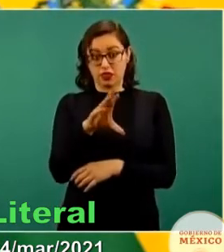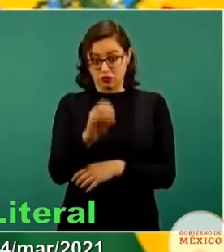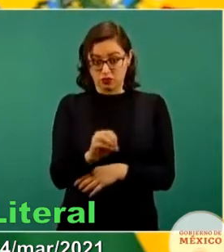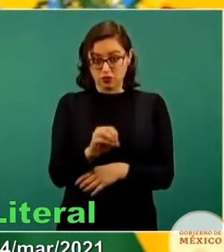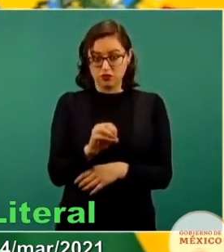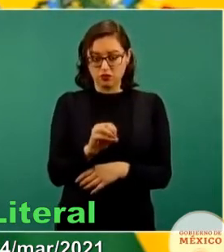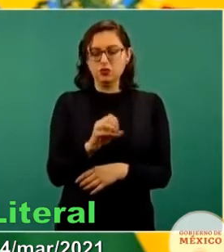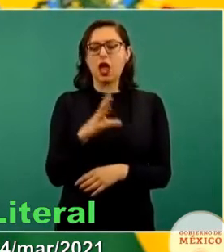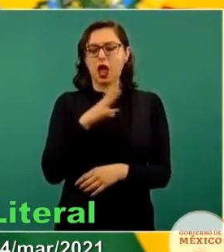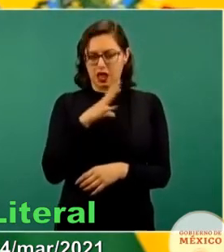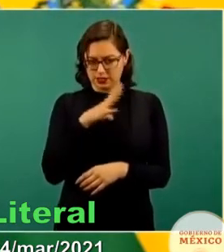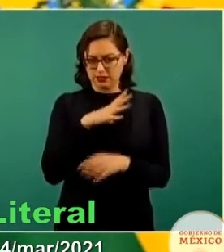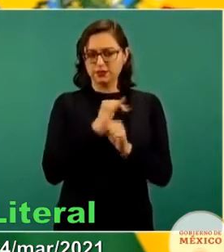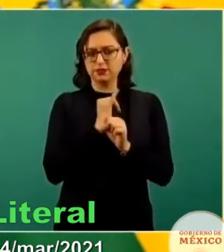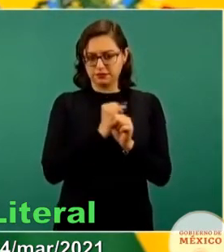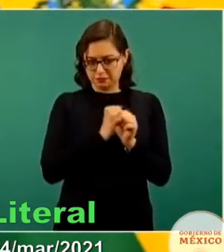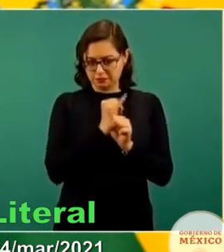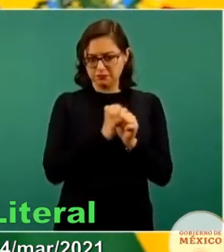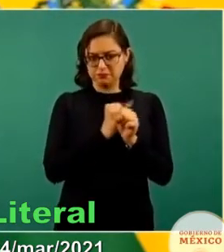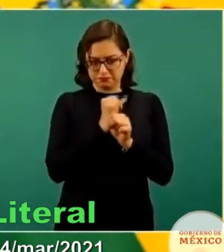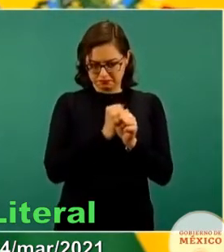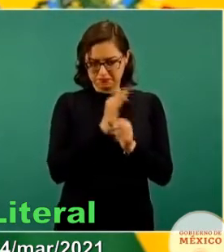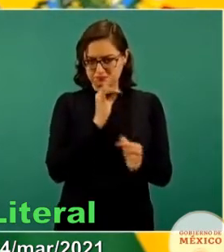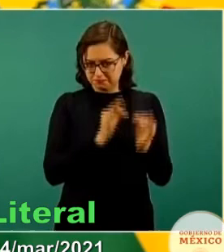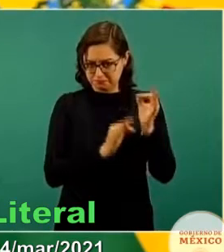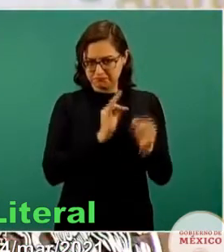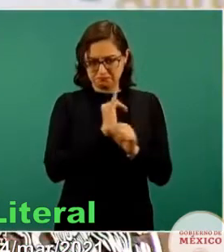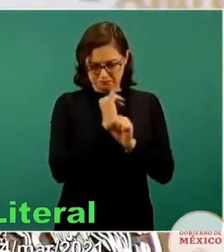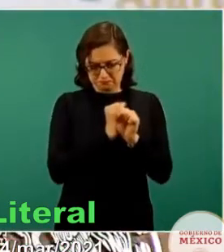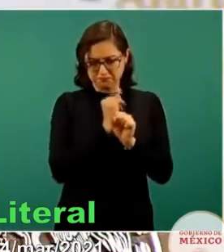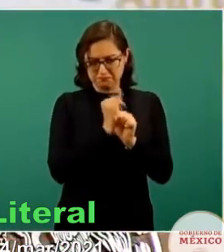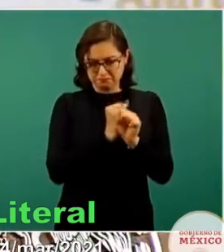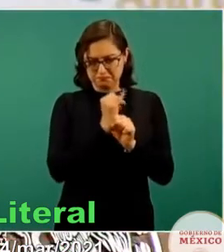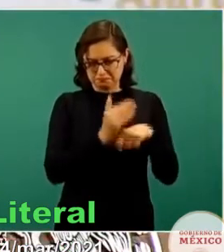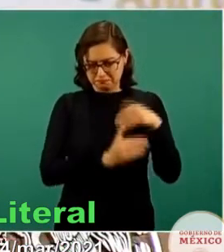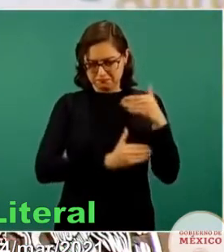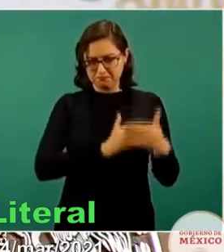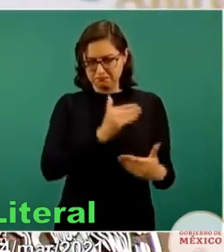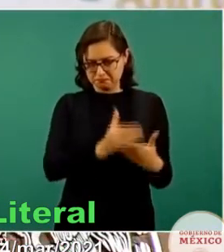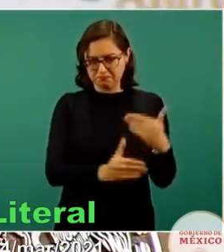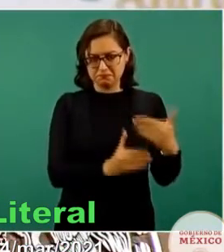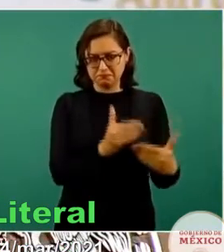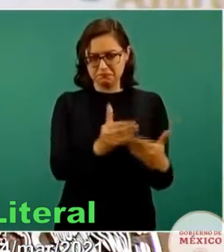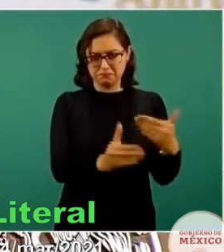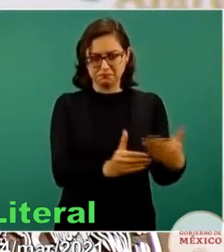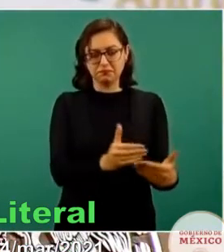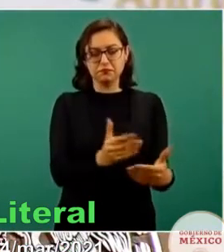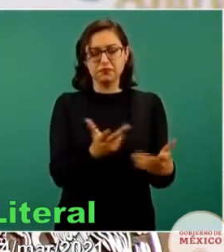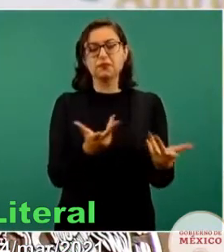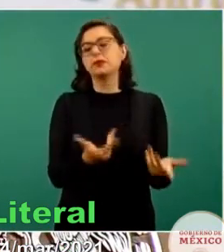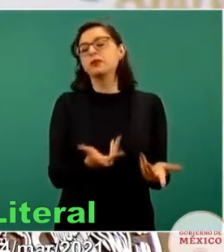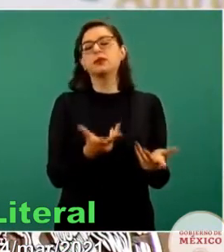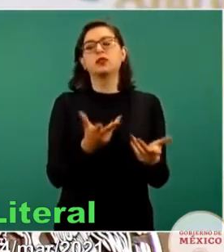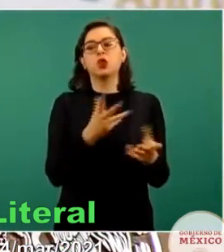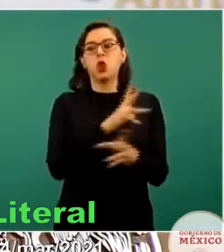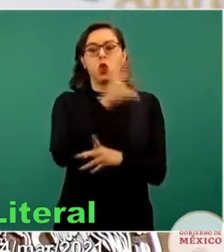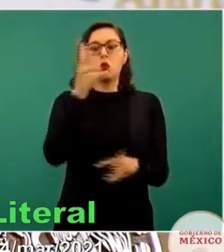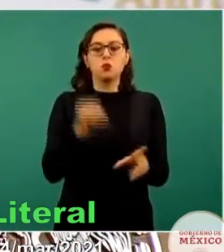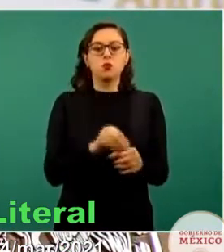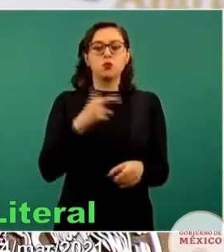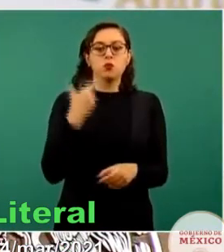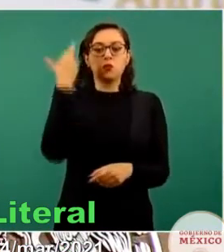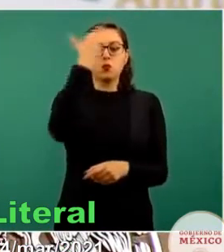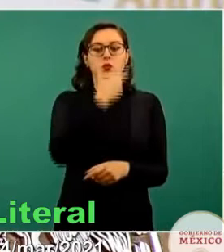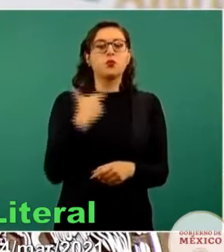investigación, se está tratando y se está revisando para